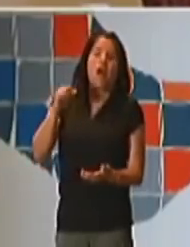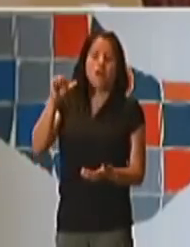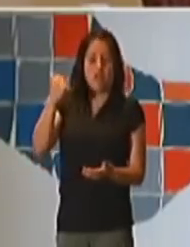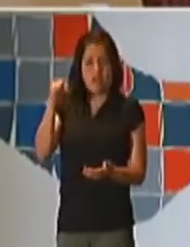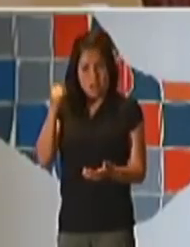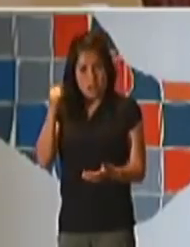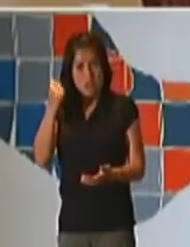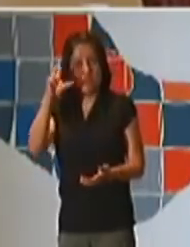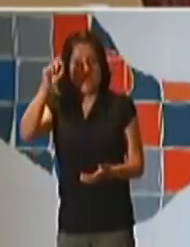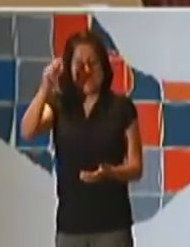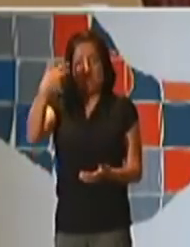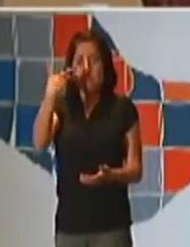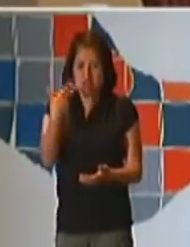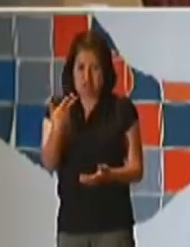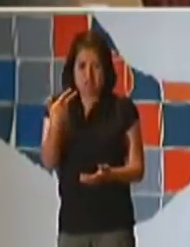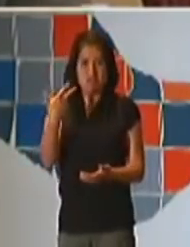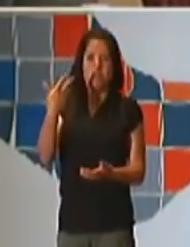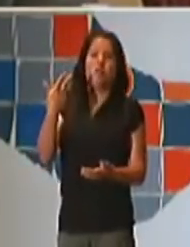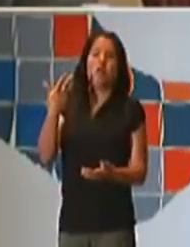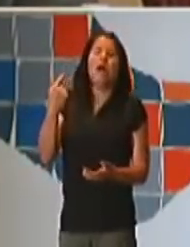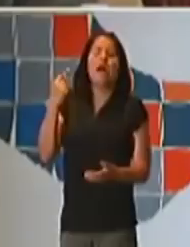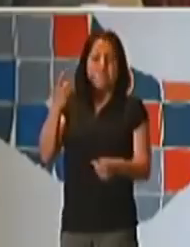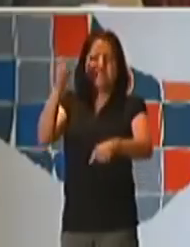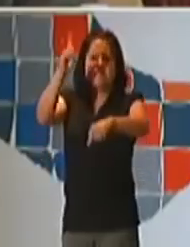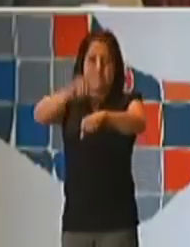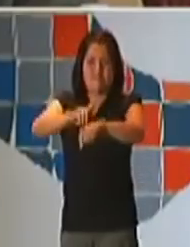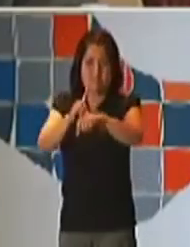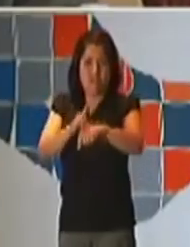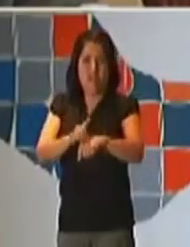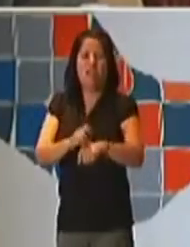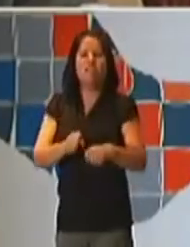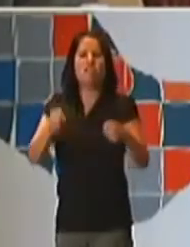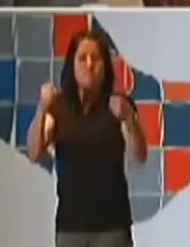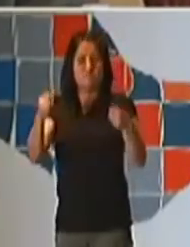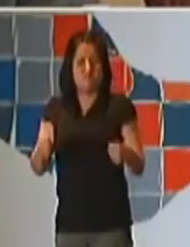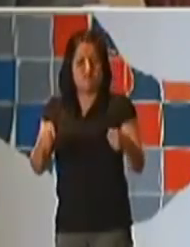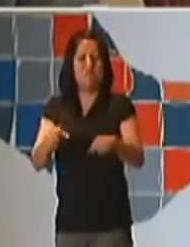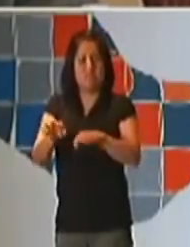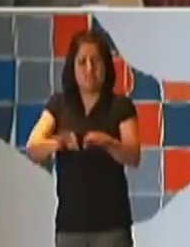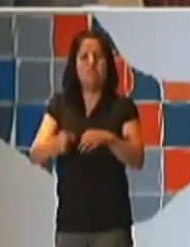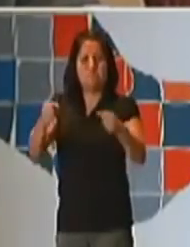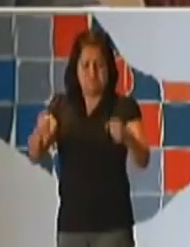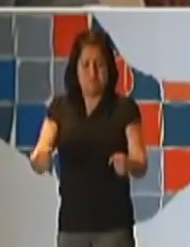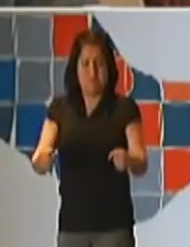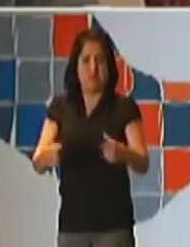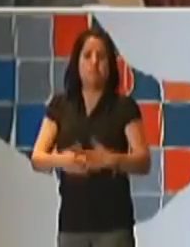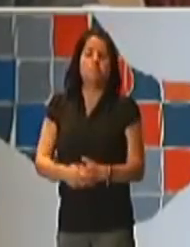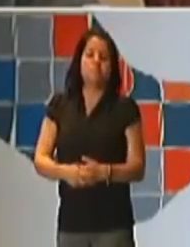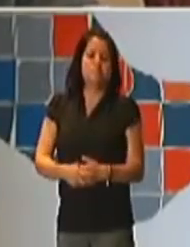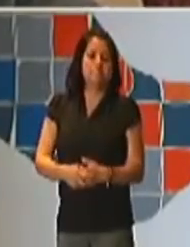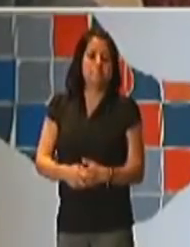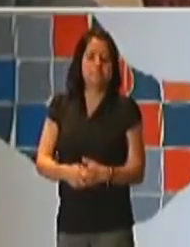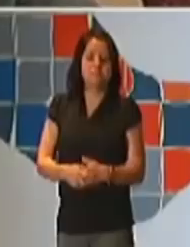abril día de la seguridad en el trabajo día de la seguridad en el trabajo vale la pena